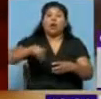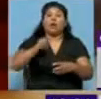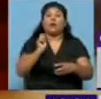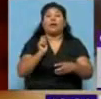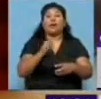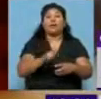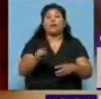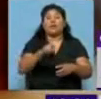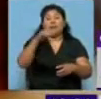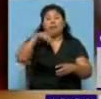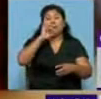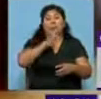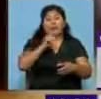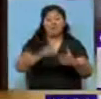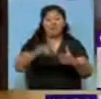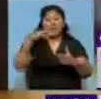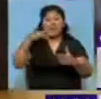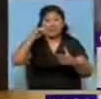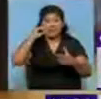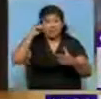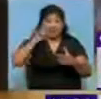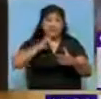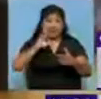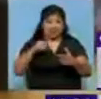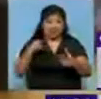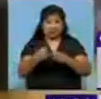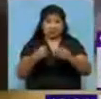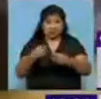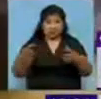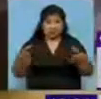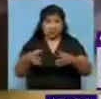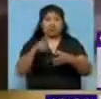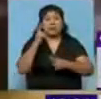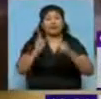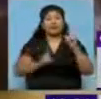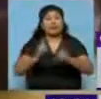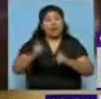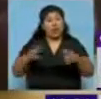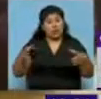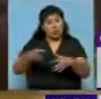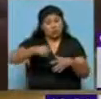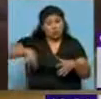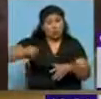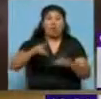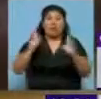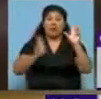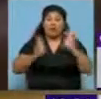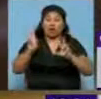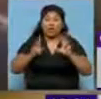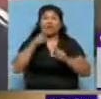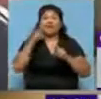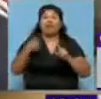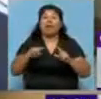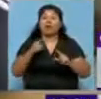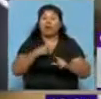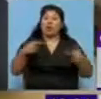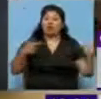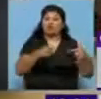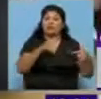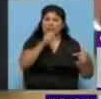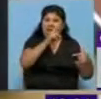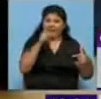Ángel Pichetto. Es decir, se juntó buena parte de lo que podríamos denominar el peronismo no K, peronismo federal, o también